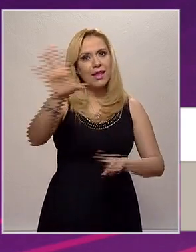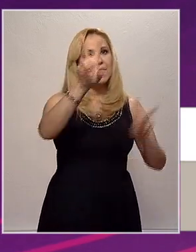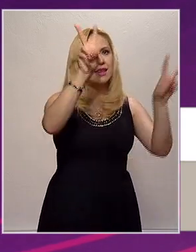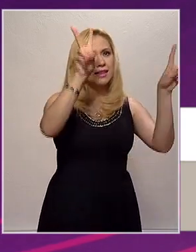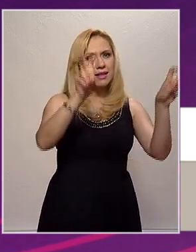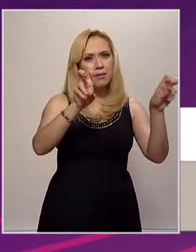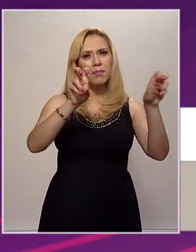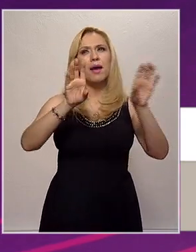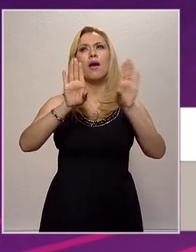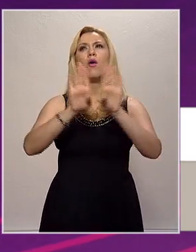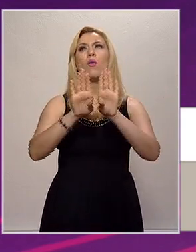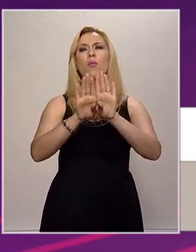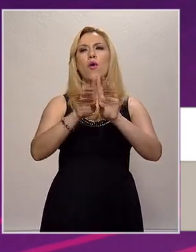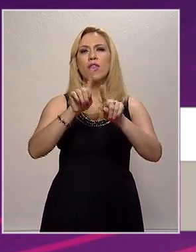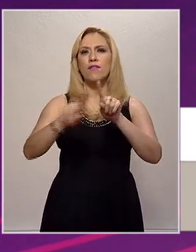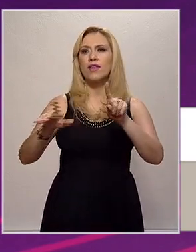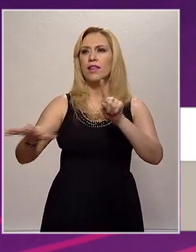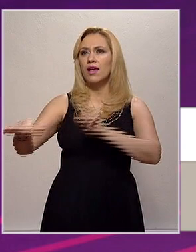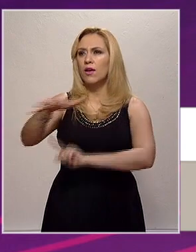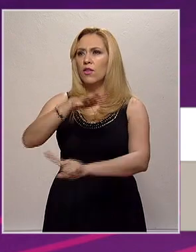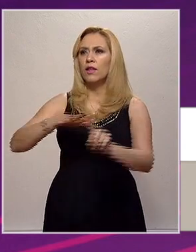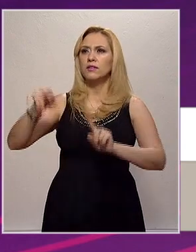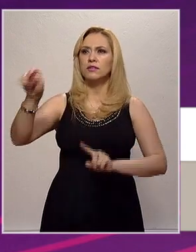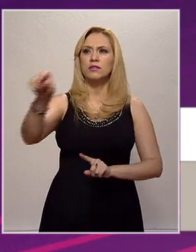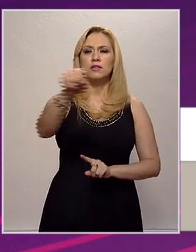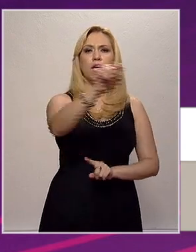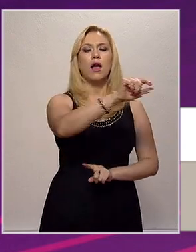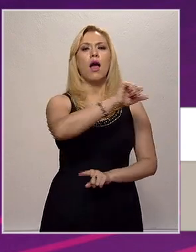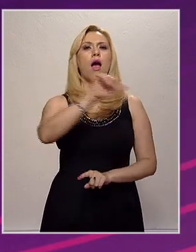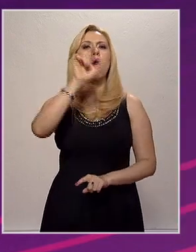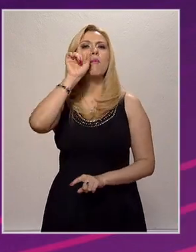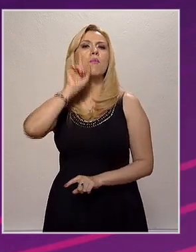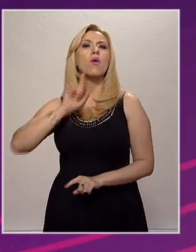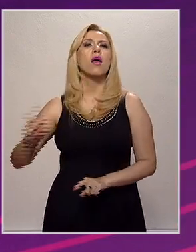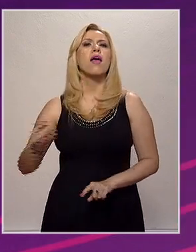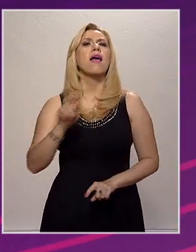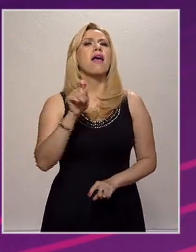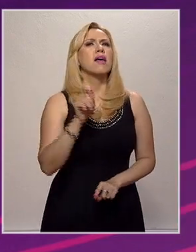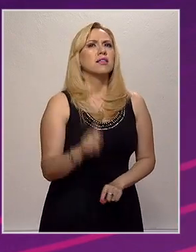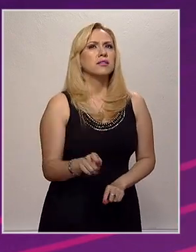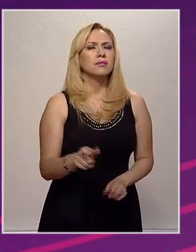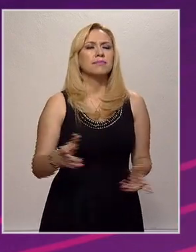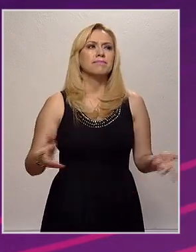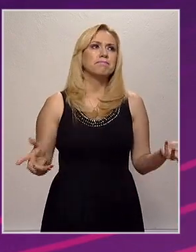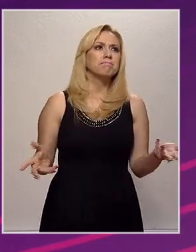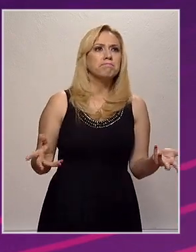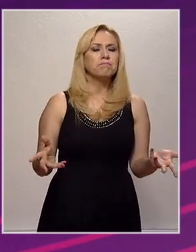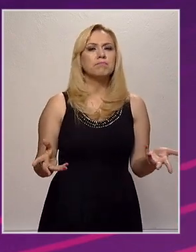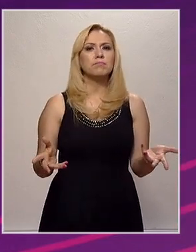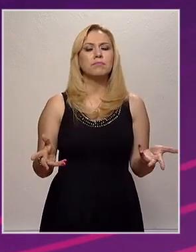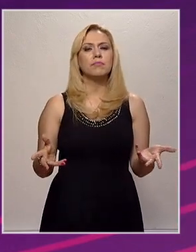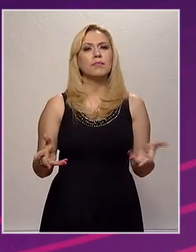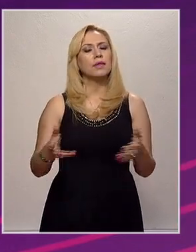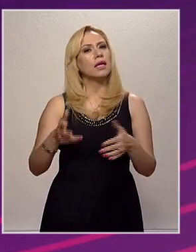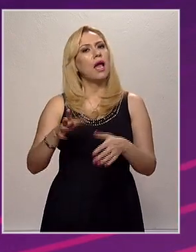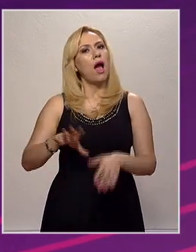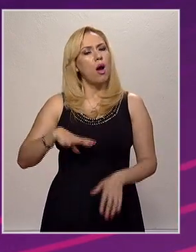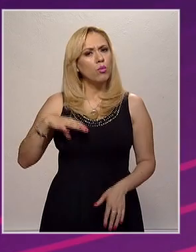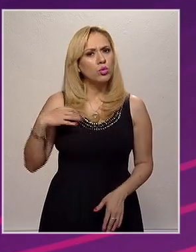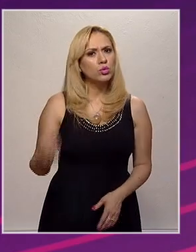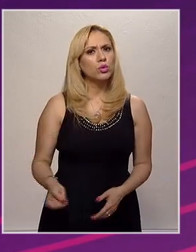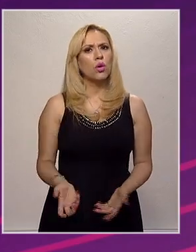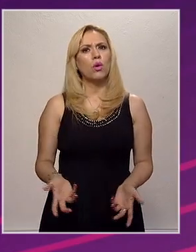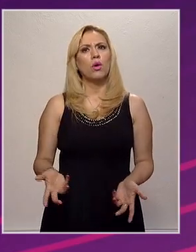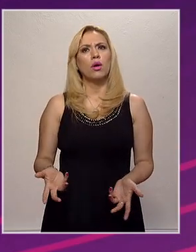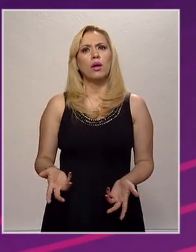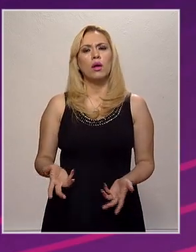que ha sido impulsado sobre todo por el movimiento de mujeres y que se refiere al maltrato, al abuso de que